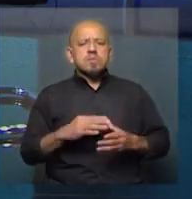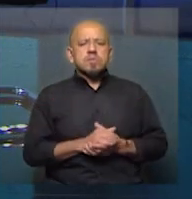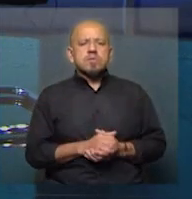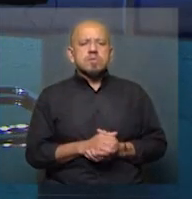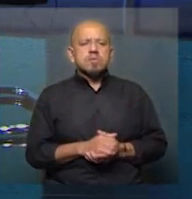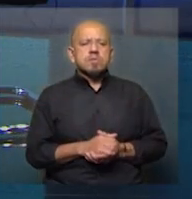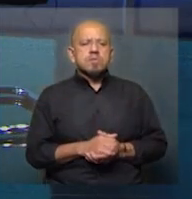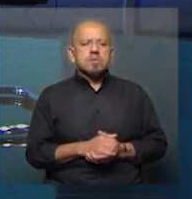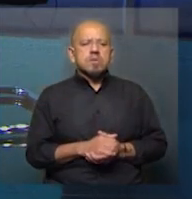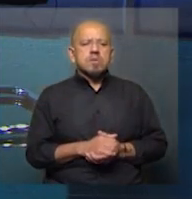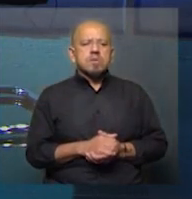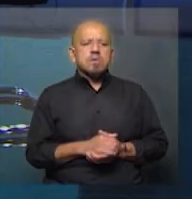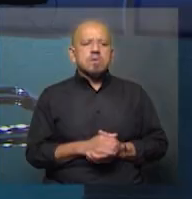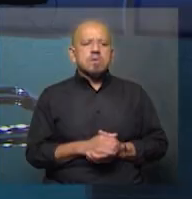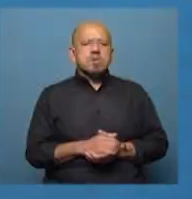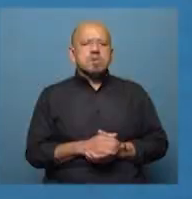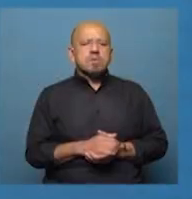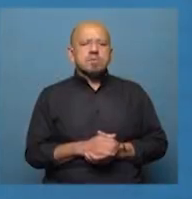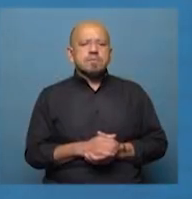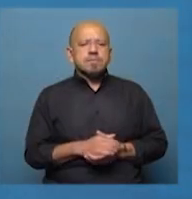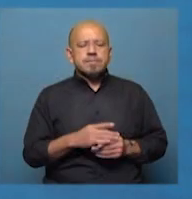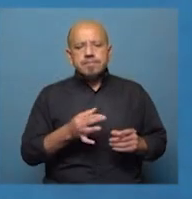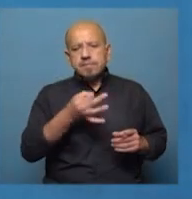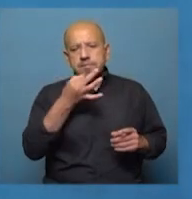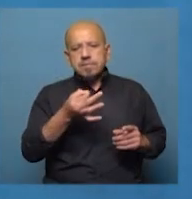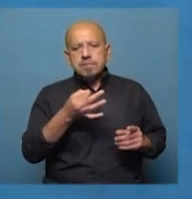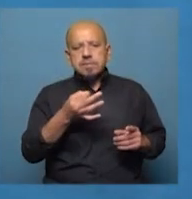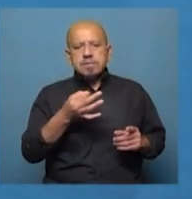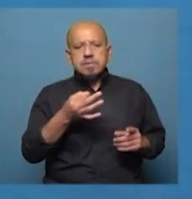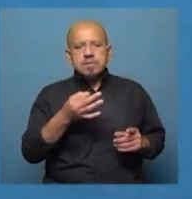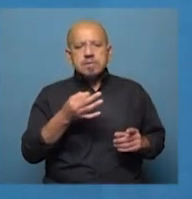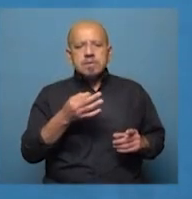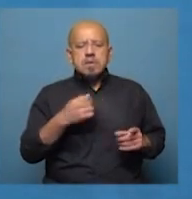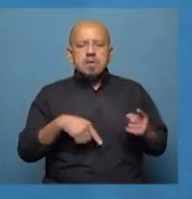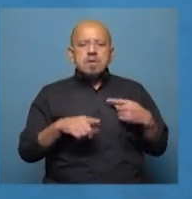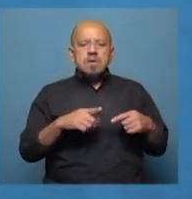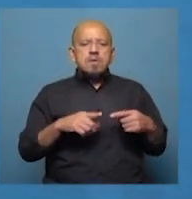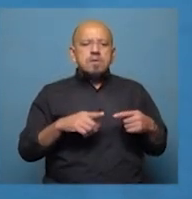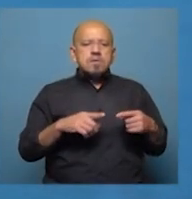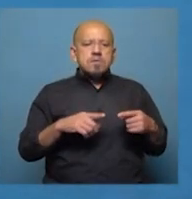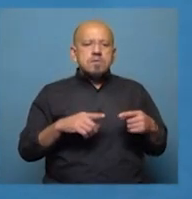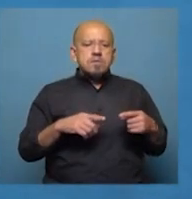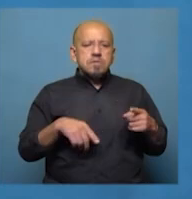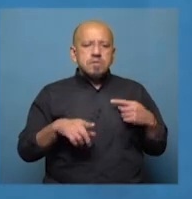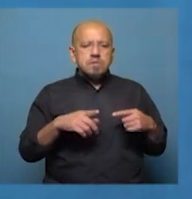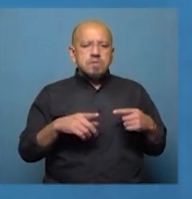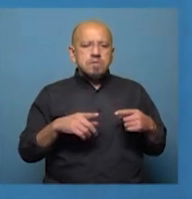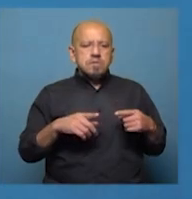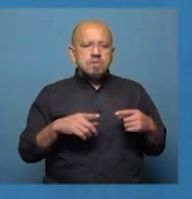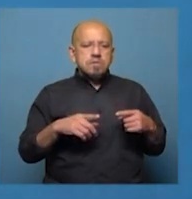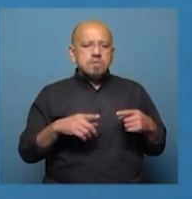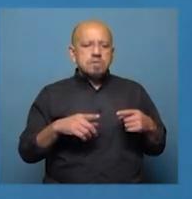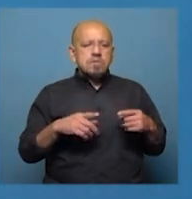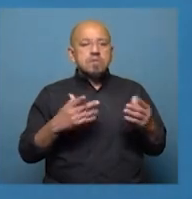eh primero que nada destacar que este Nosotros también entendimos que era una buena decisión no la